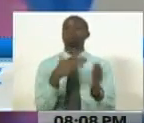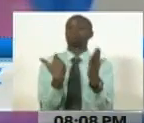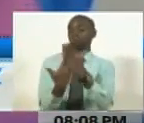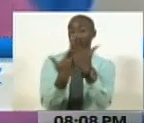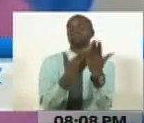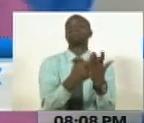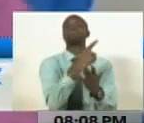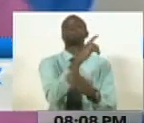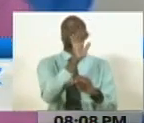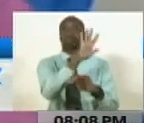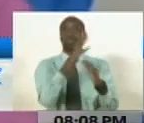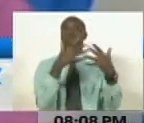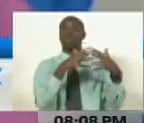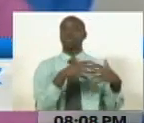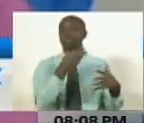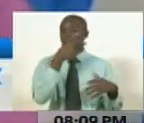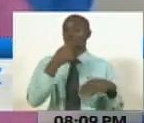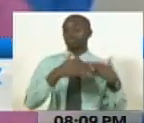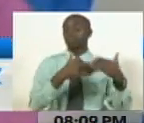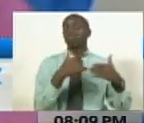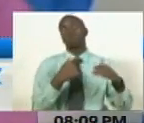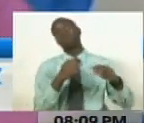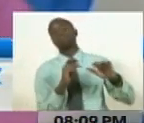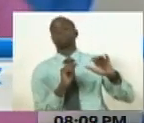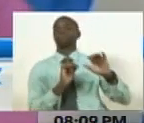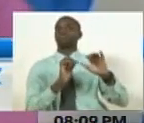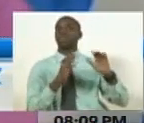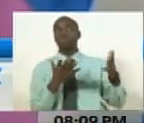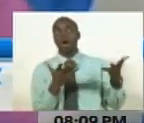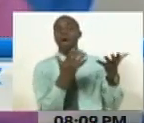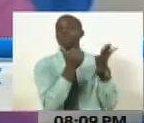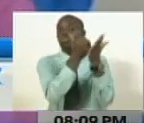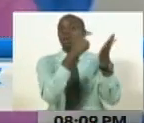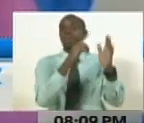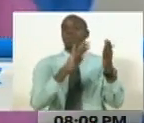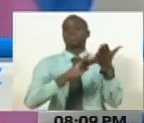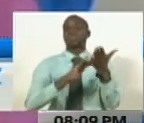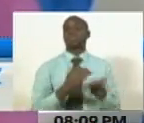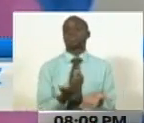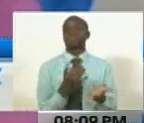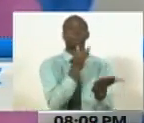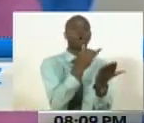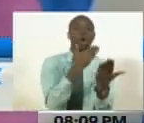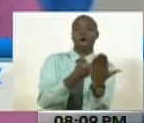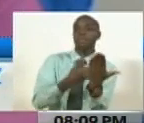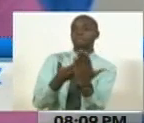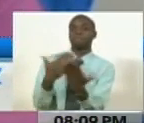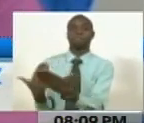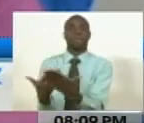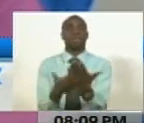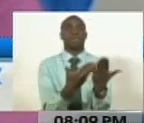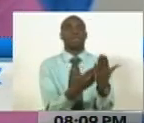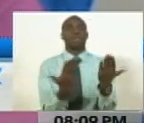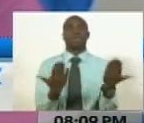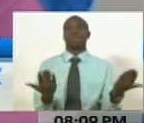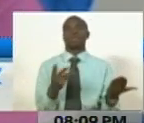yo sé que lo reconoce de este país. Lo dicen los informes de la...